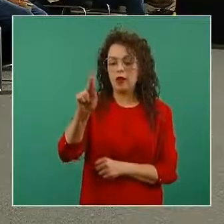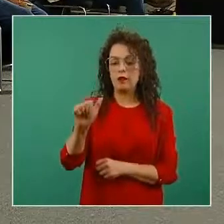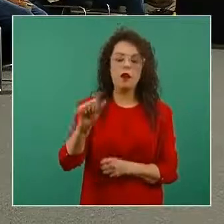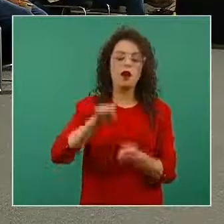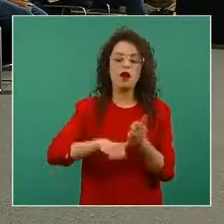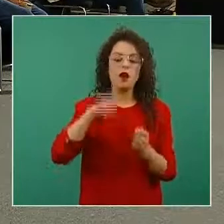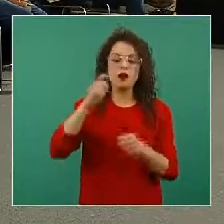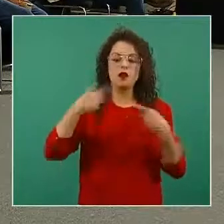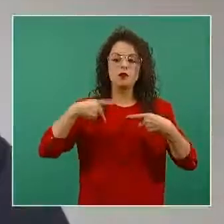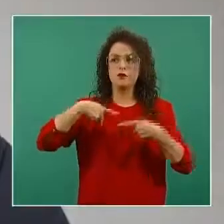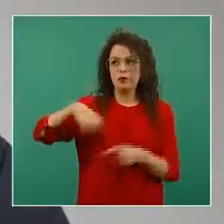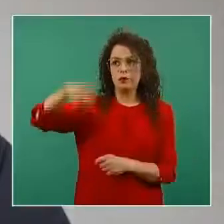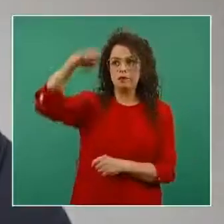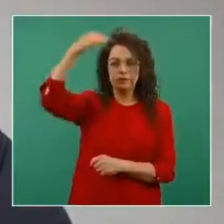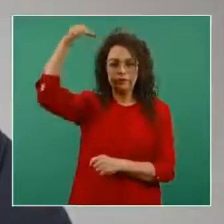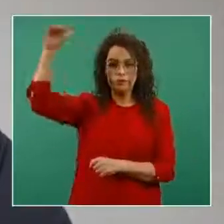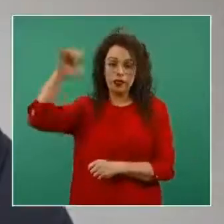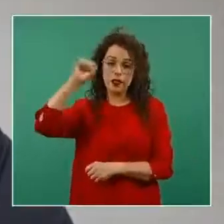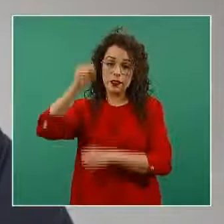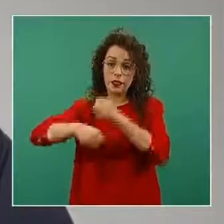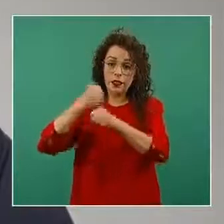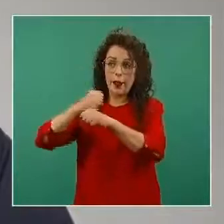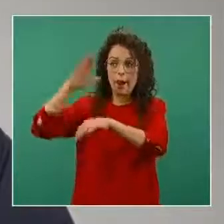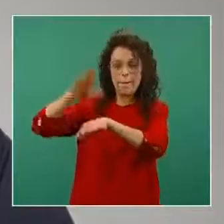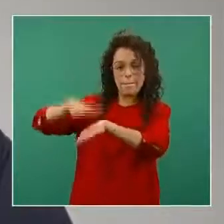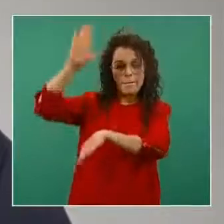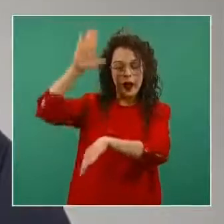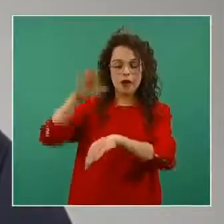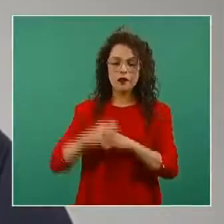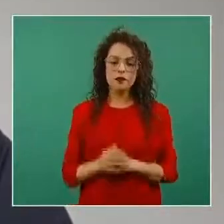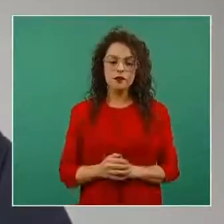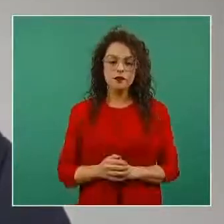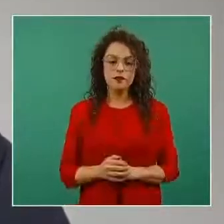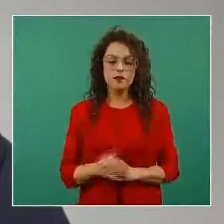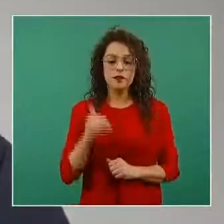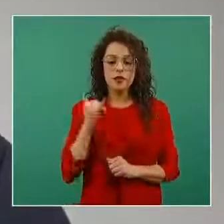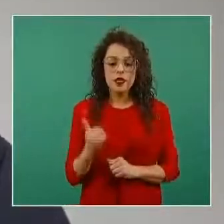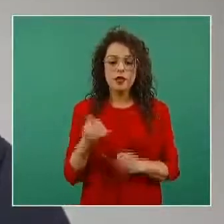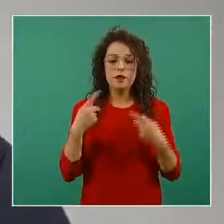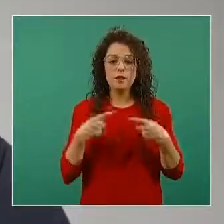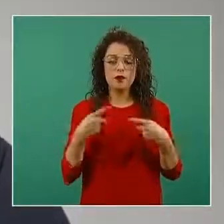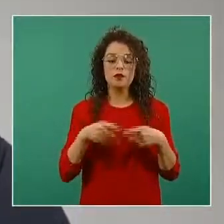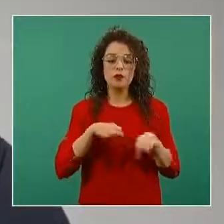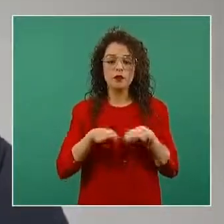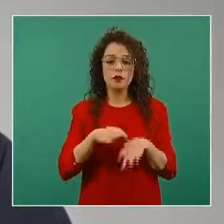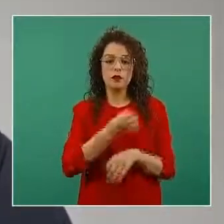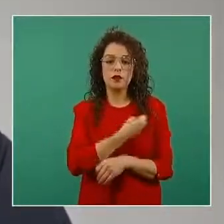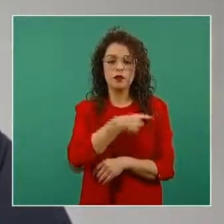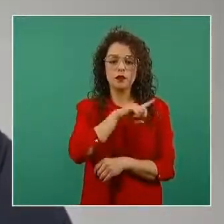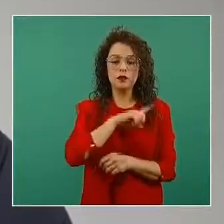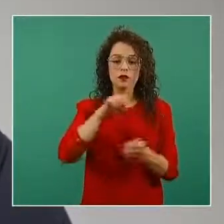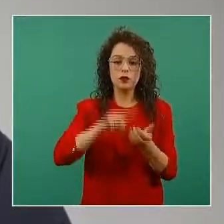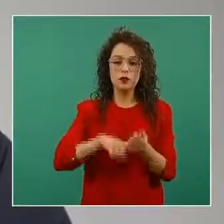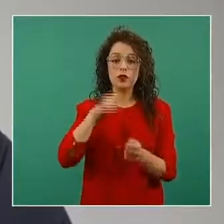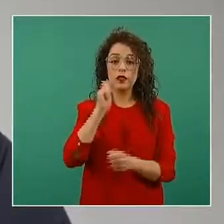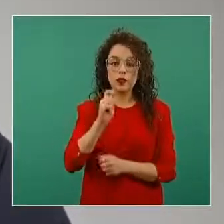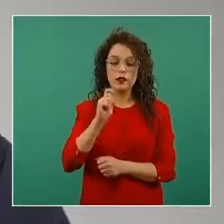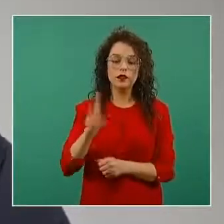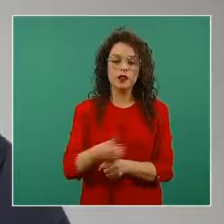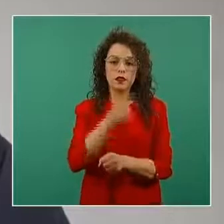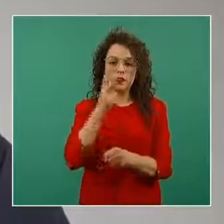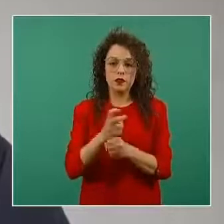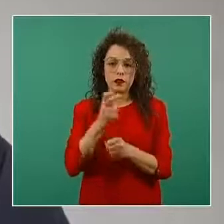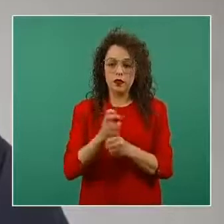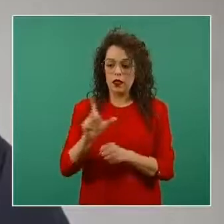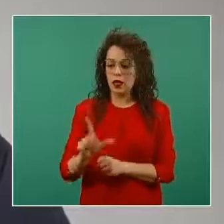adultos mayores de 60 años y más, y también los trabajadores de la salud de segundas